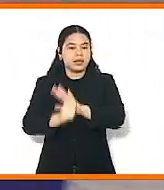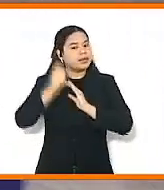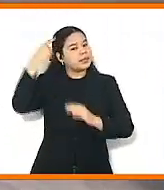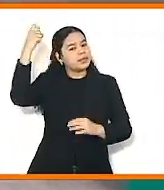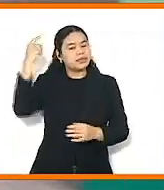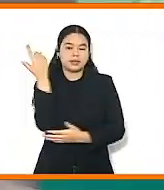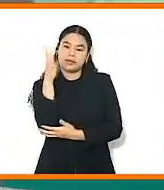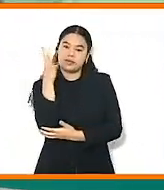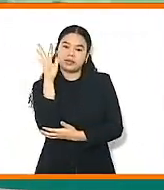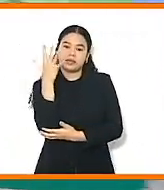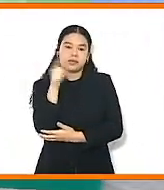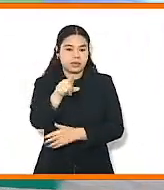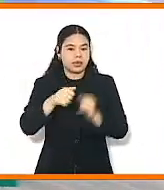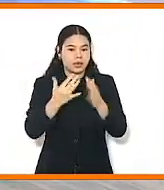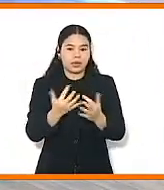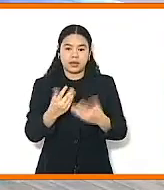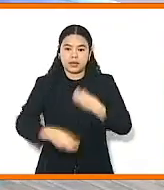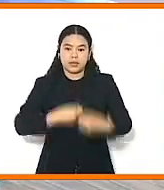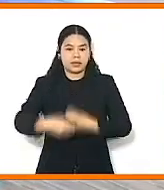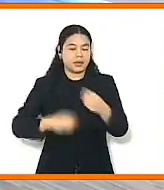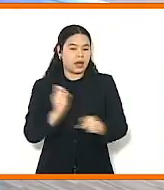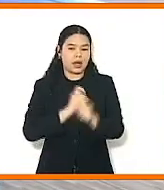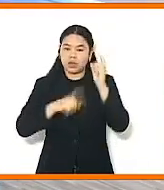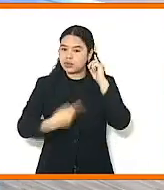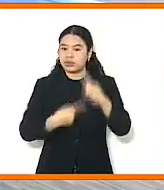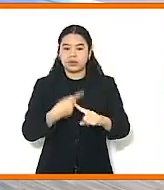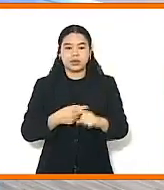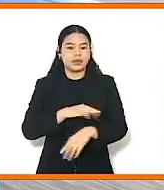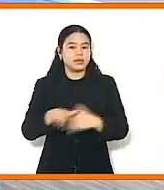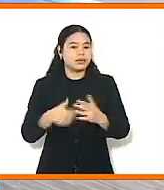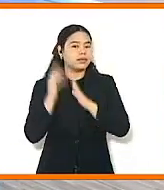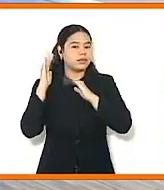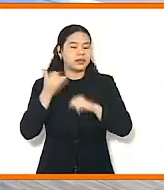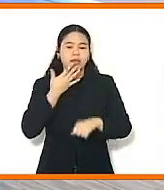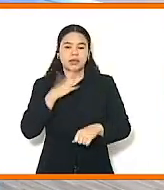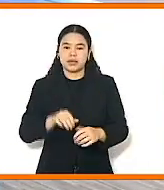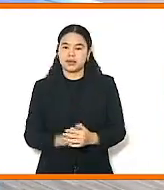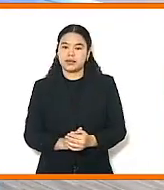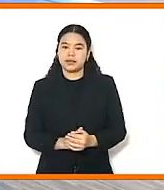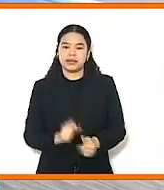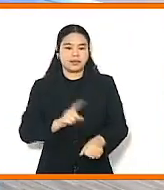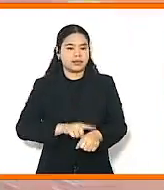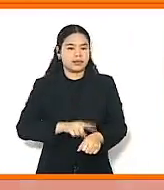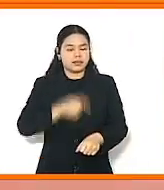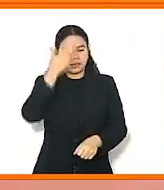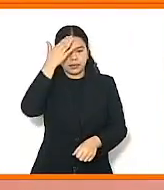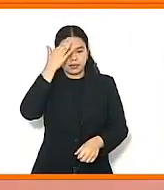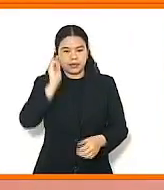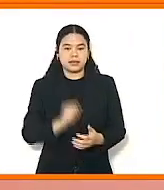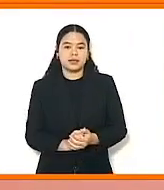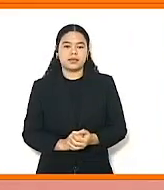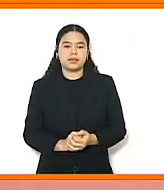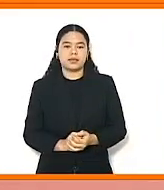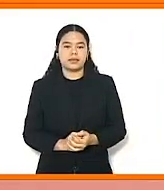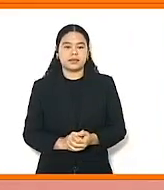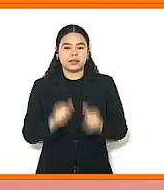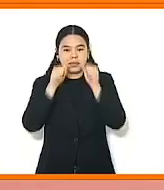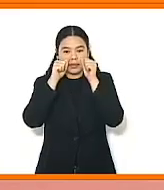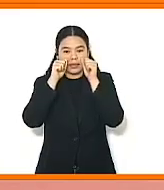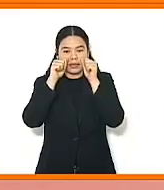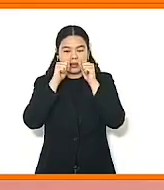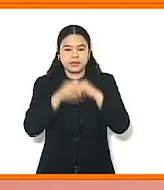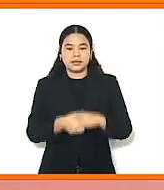sueños árbol. Pero si estás esperando la esfera ganadora de Multi X, te deseo suerte. Porque esta es...